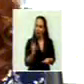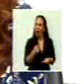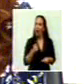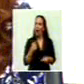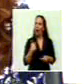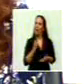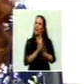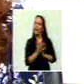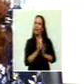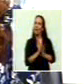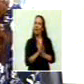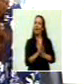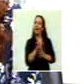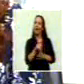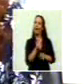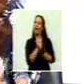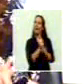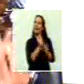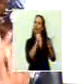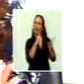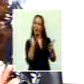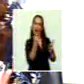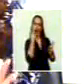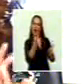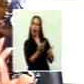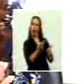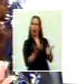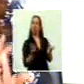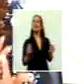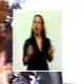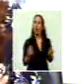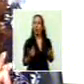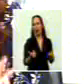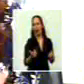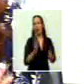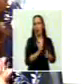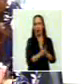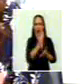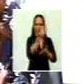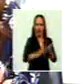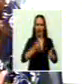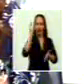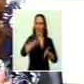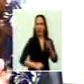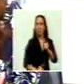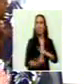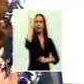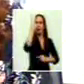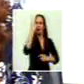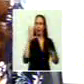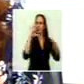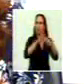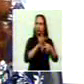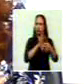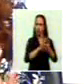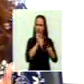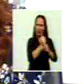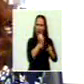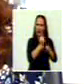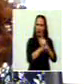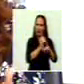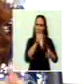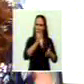reconocer la tarea docente y que hoy culmina con el convenio, con el primer convenio colectivo de trabajo. También el